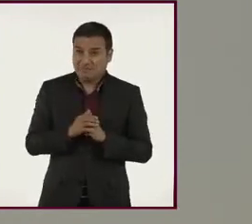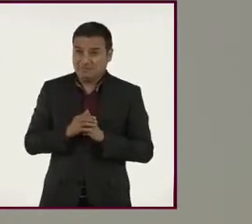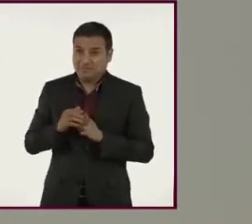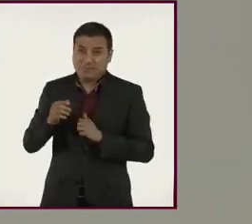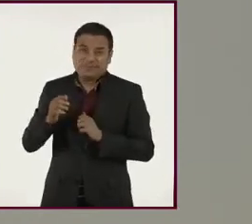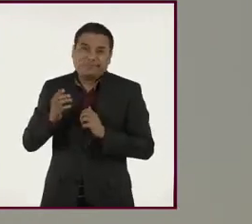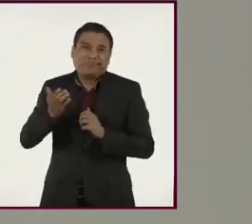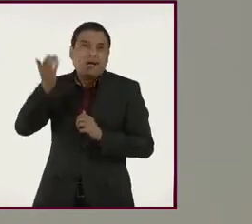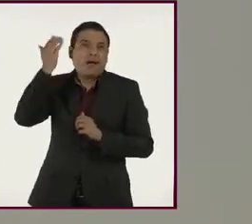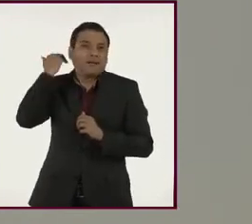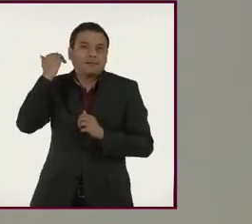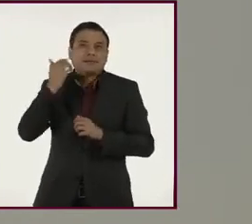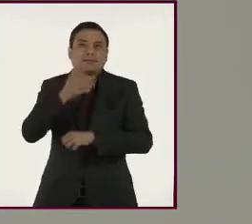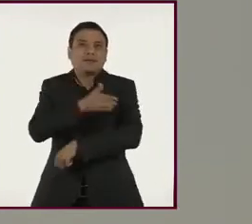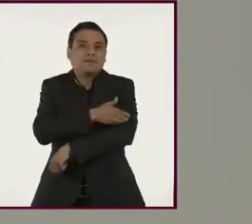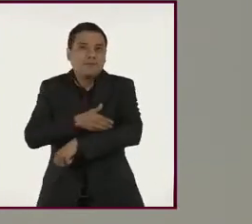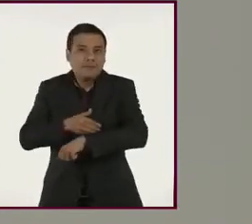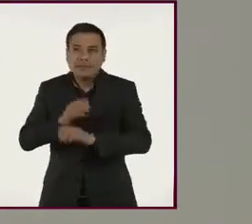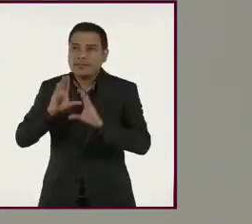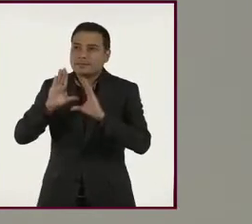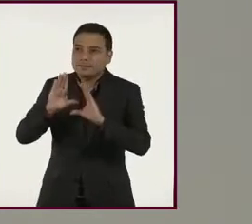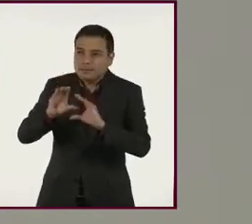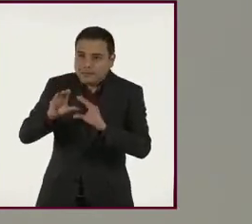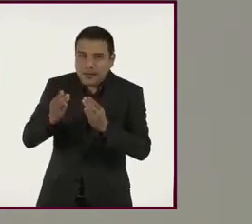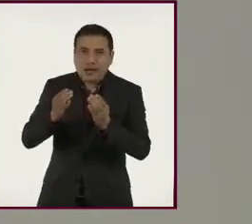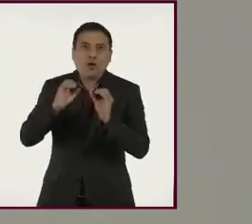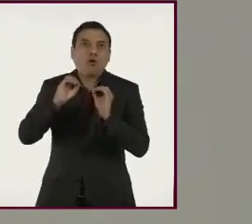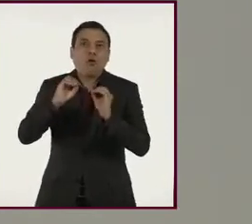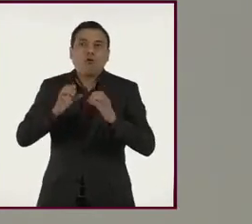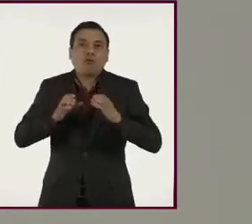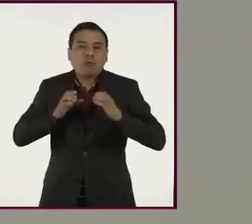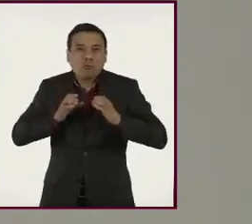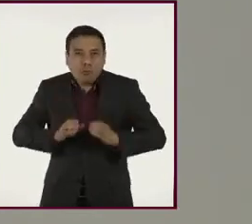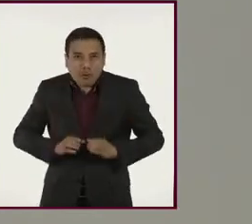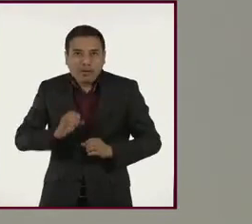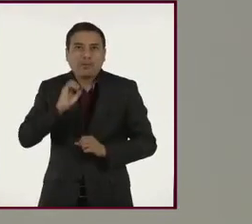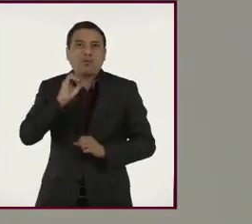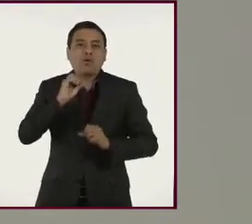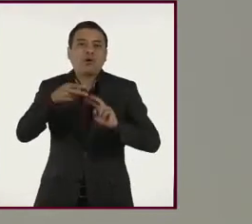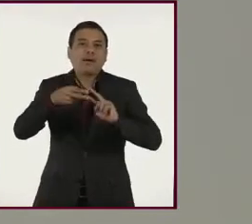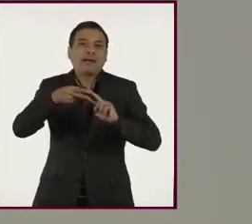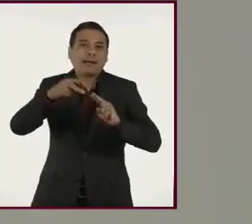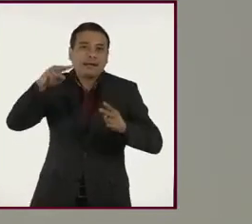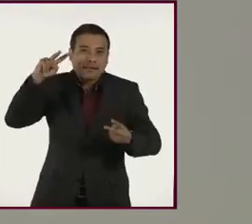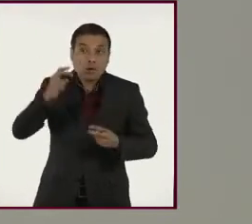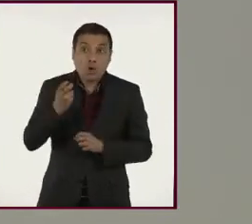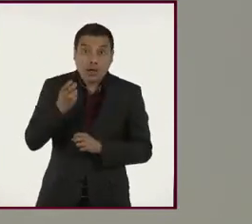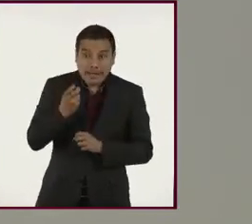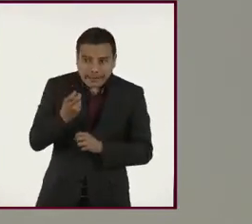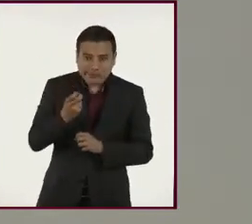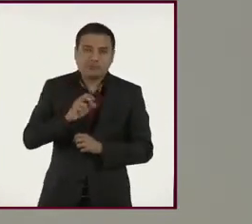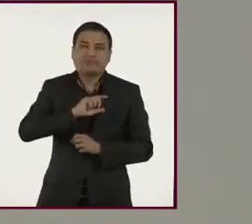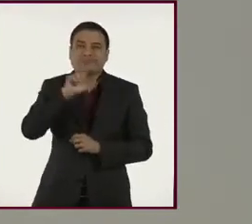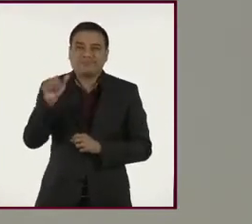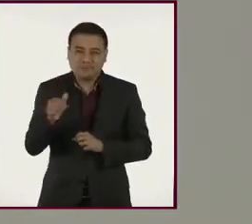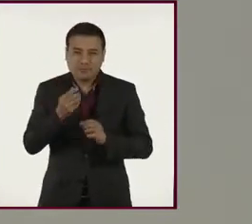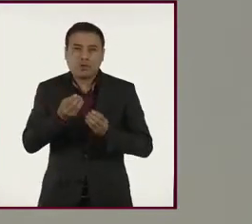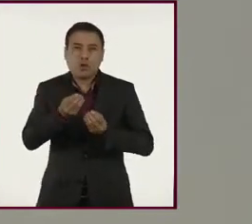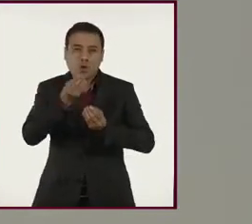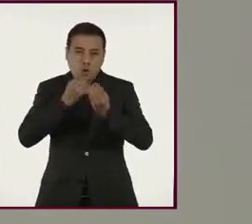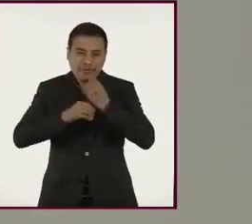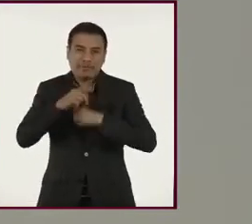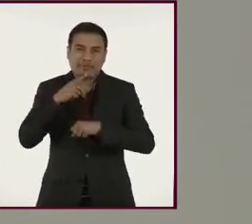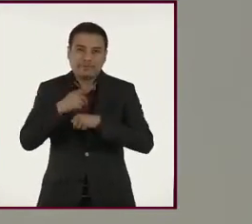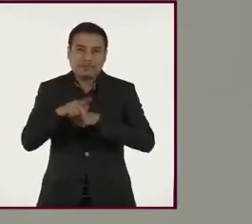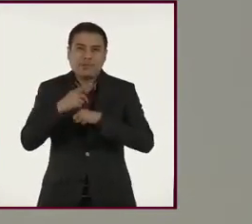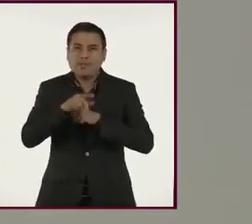la crianza, la corporalidad, las bases genéticas y también ciertos comportamientos o contextos sociales que